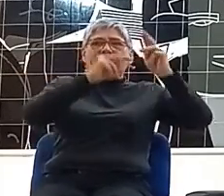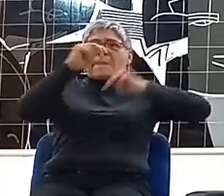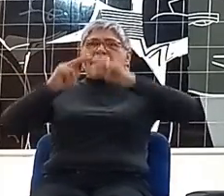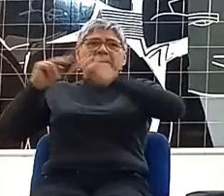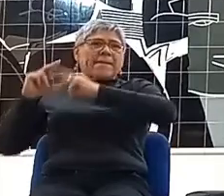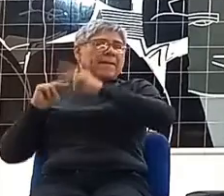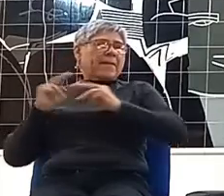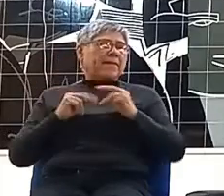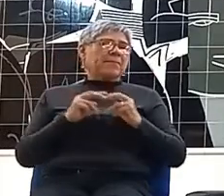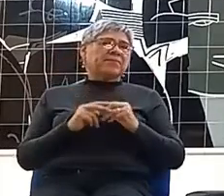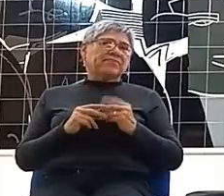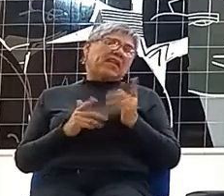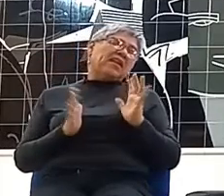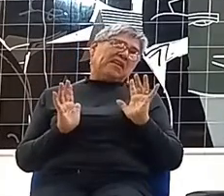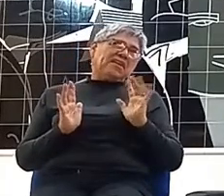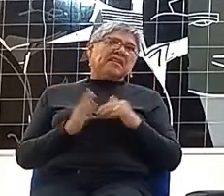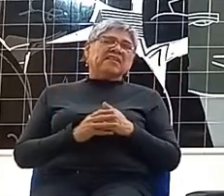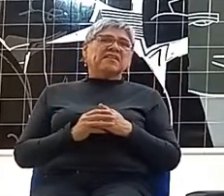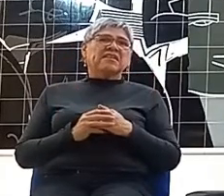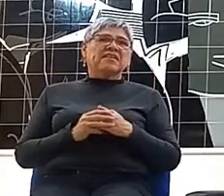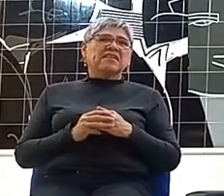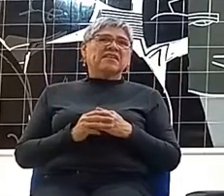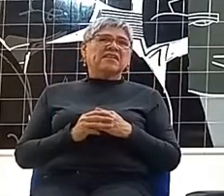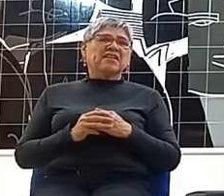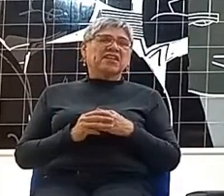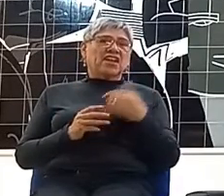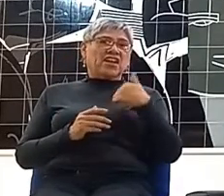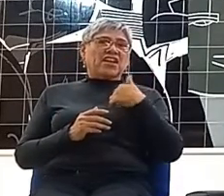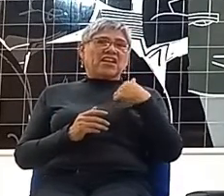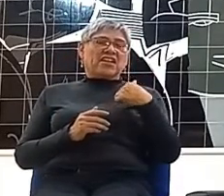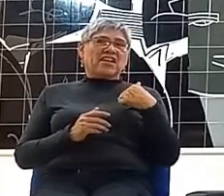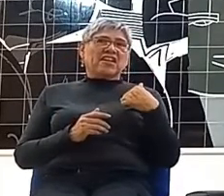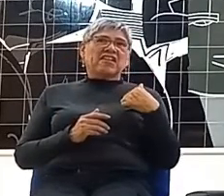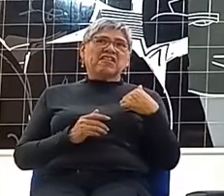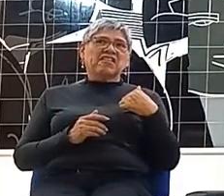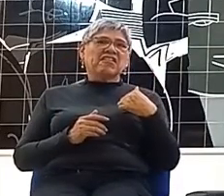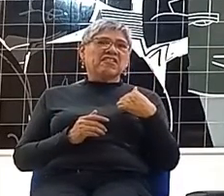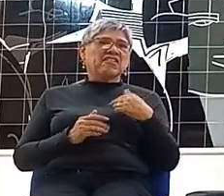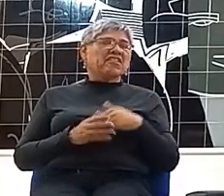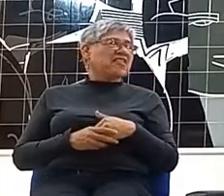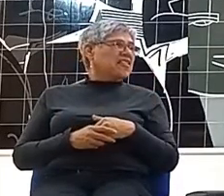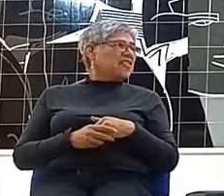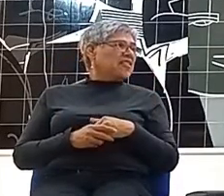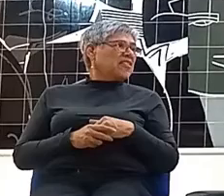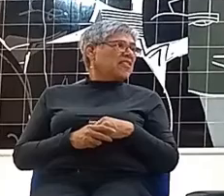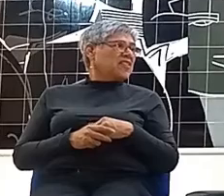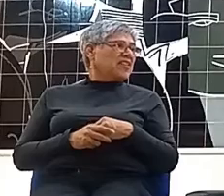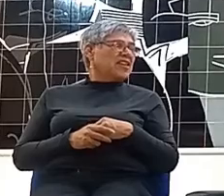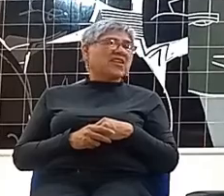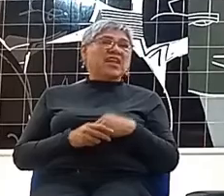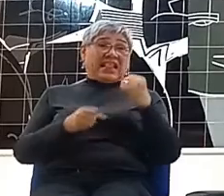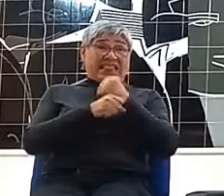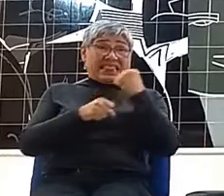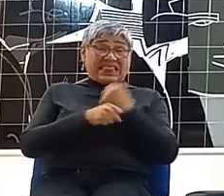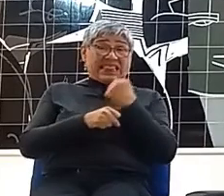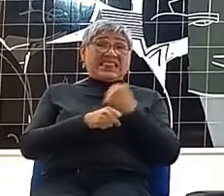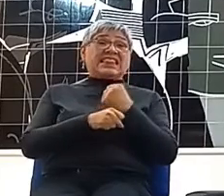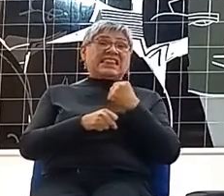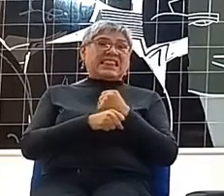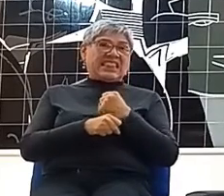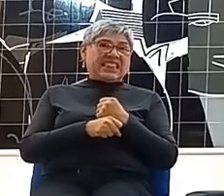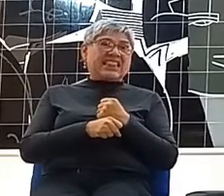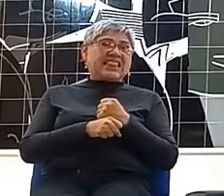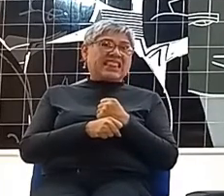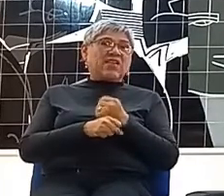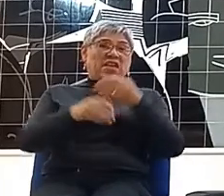construyendo. Entonces teníamos que ir en bus. Sí, de nuestro trabajo por la noche